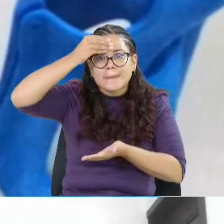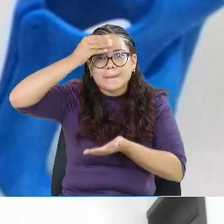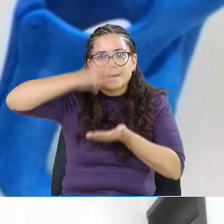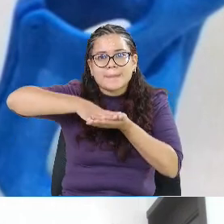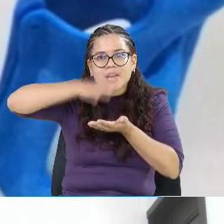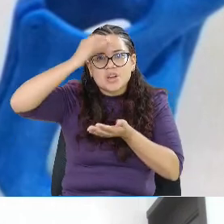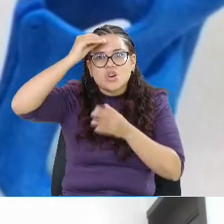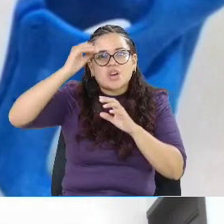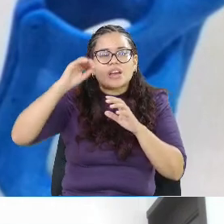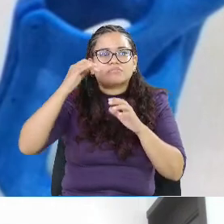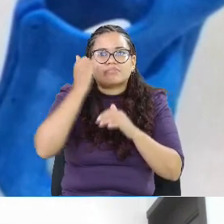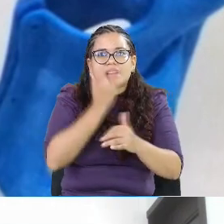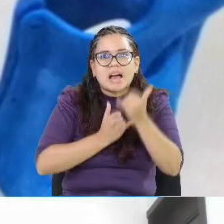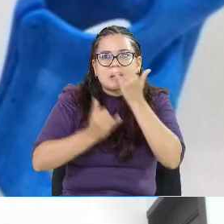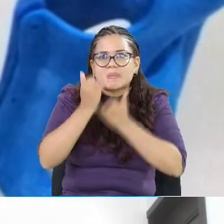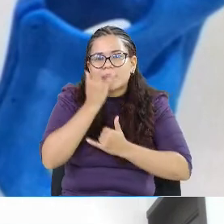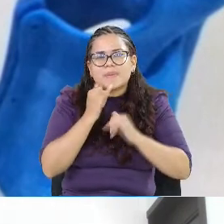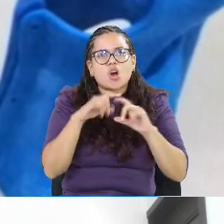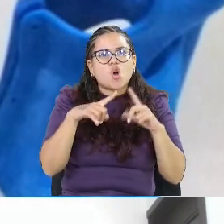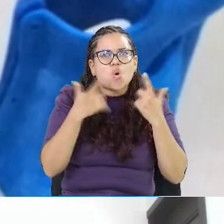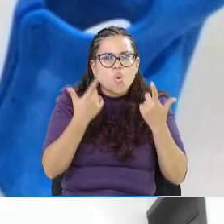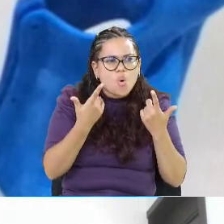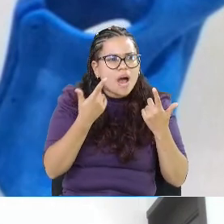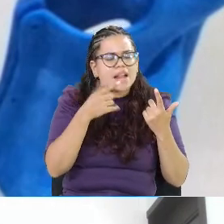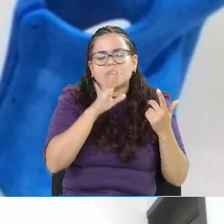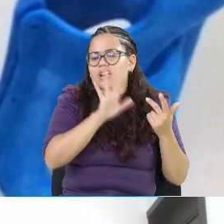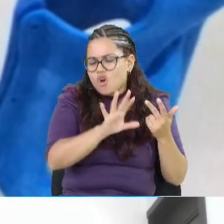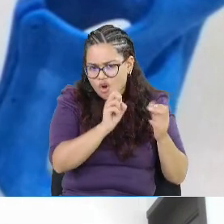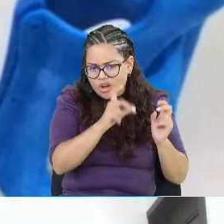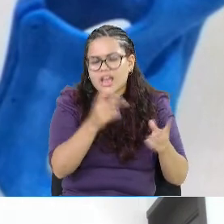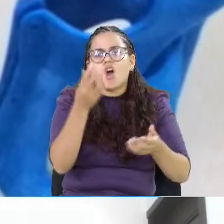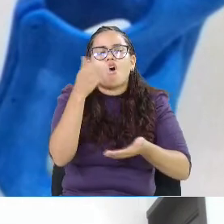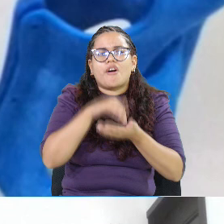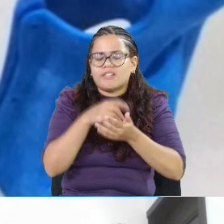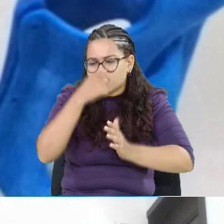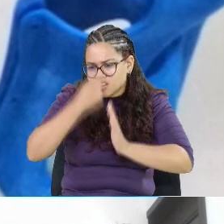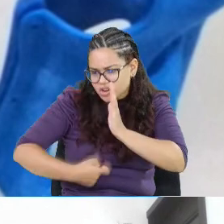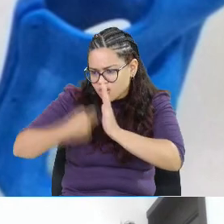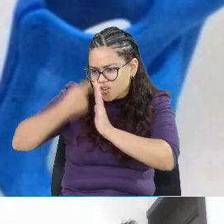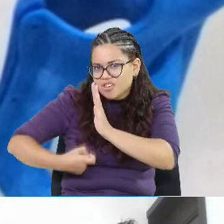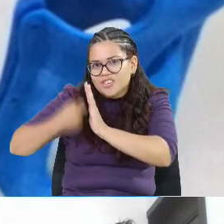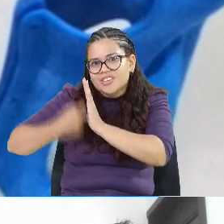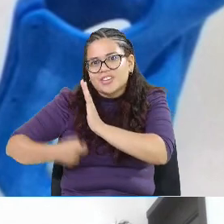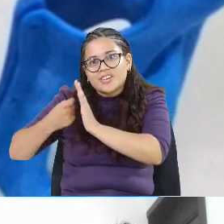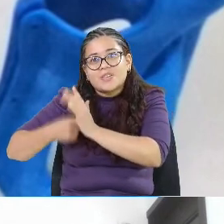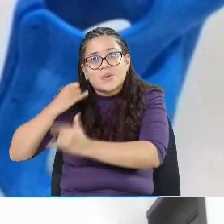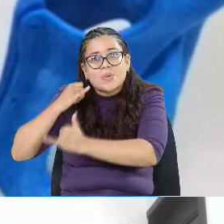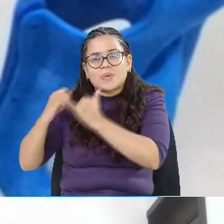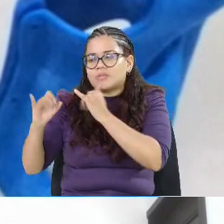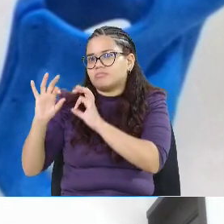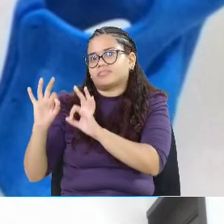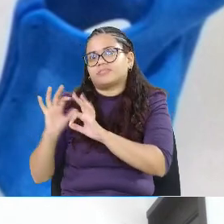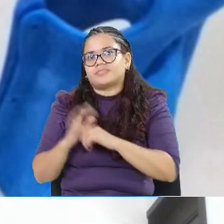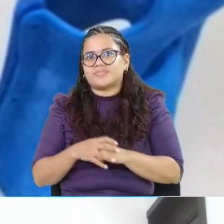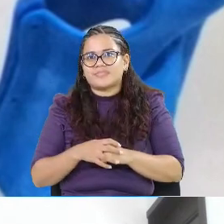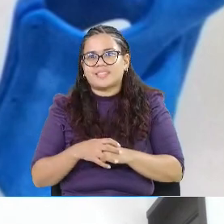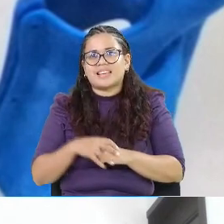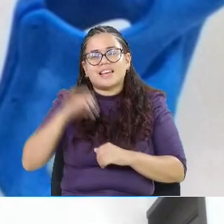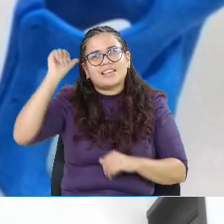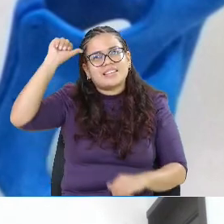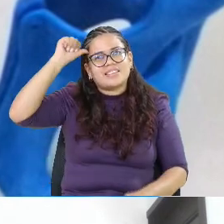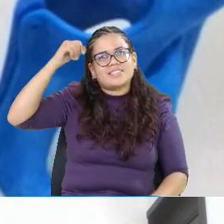y cómo se va puliendo más el diseño final. Entonces, si nos devolvemos o recordamos ese método